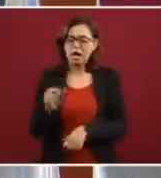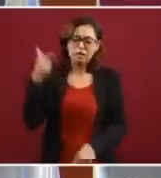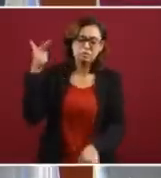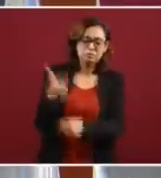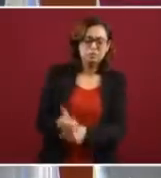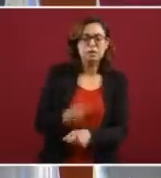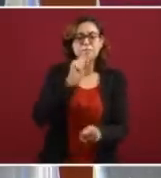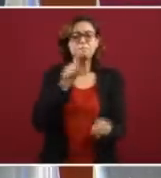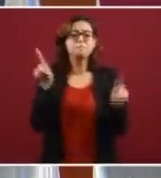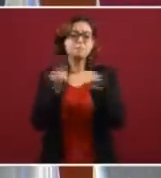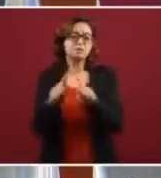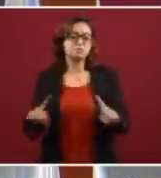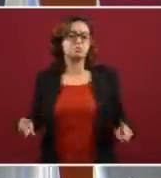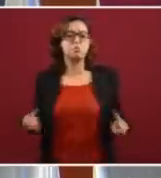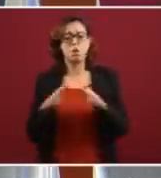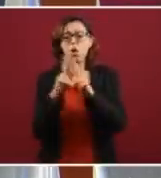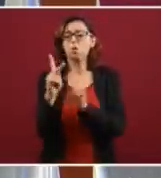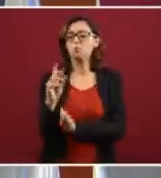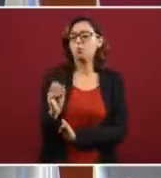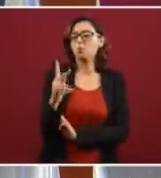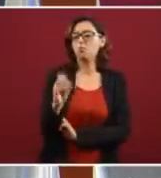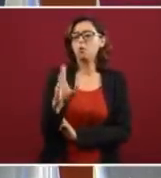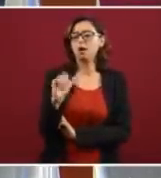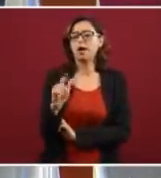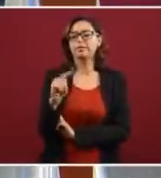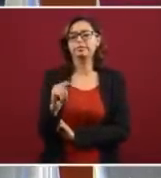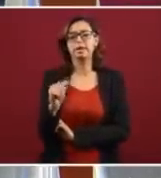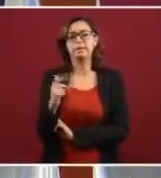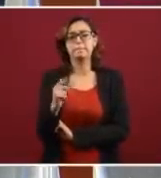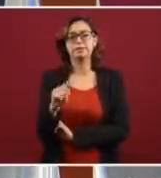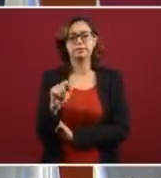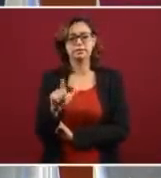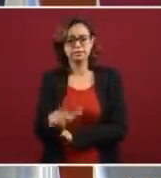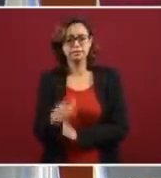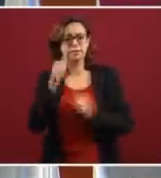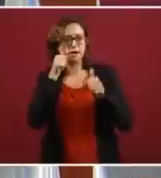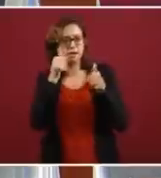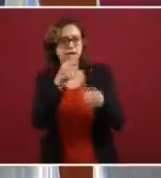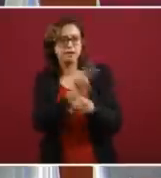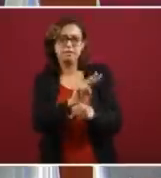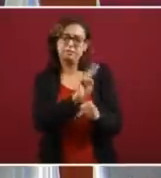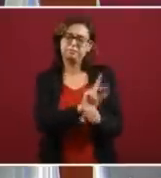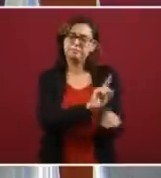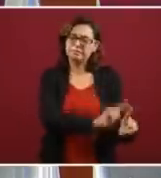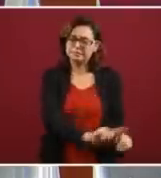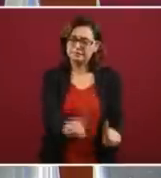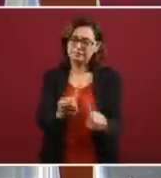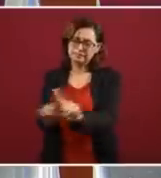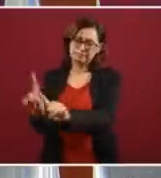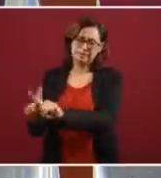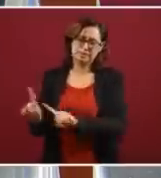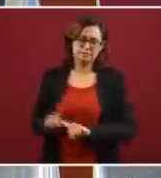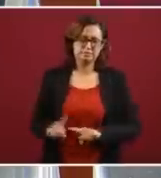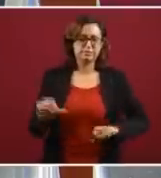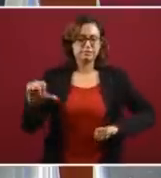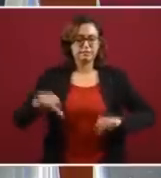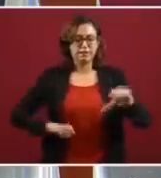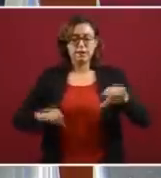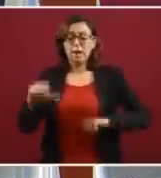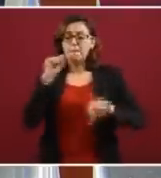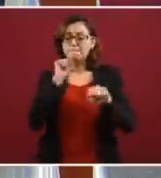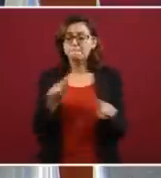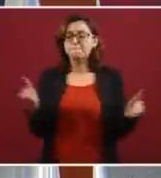al volcán Popocatépetl, entre otras. Además, tenemos, como ustedes saben,